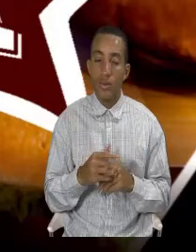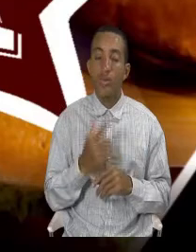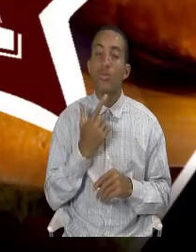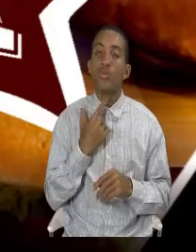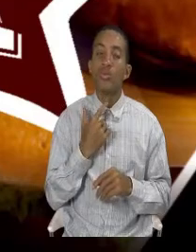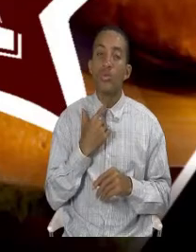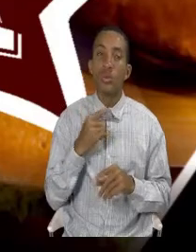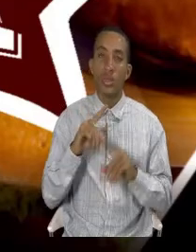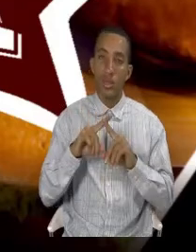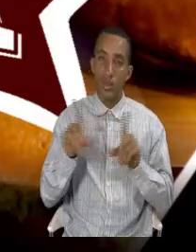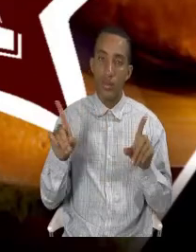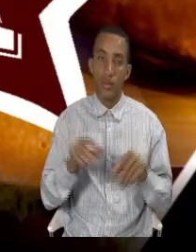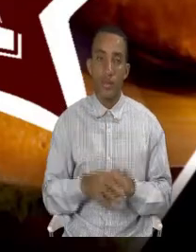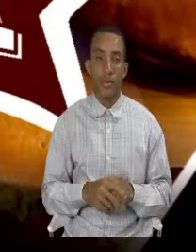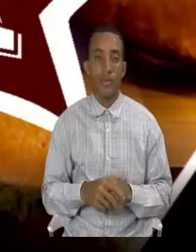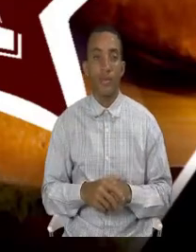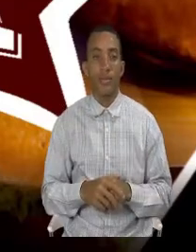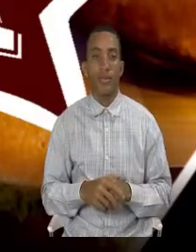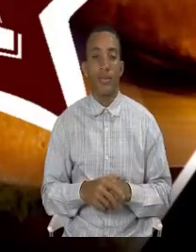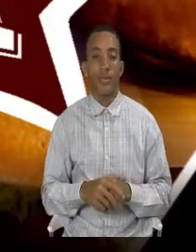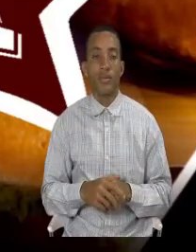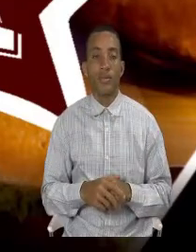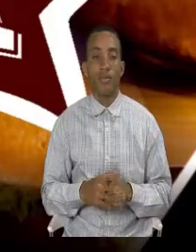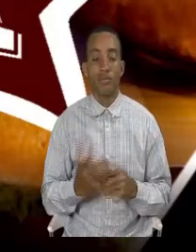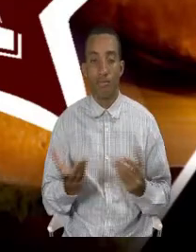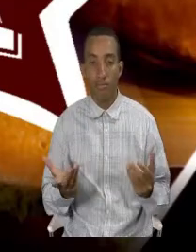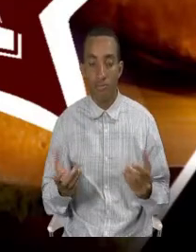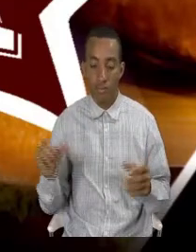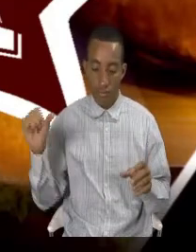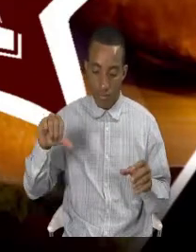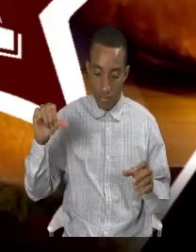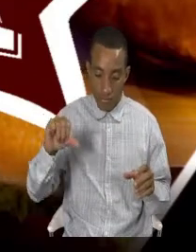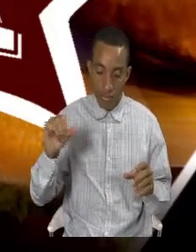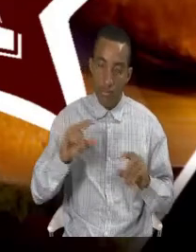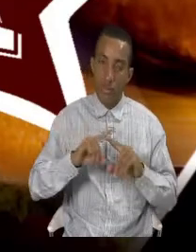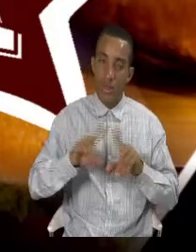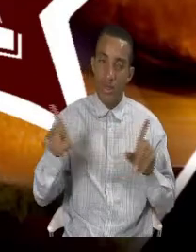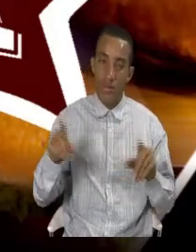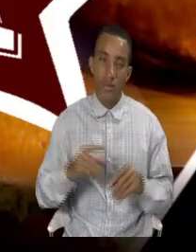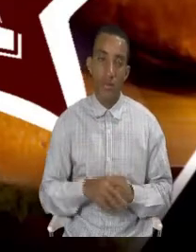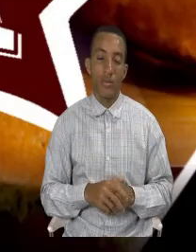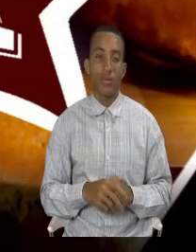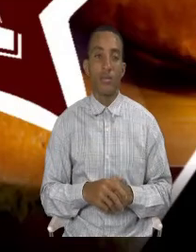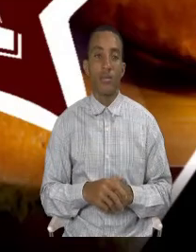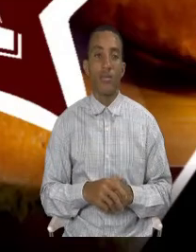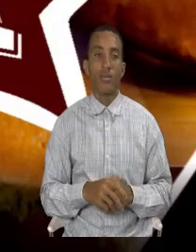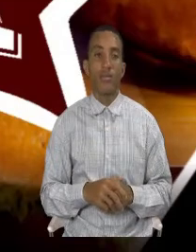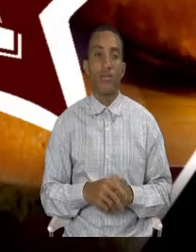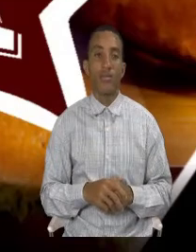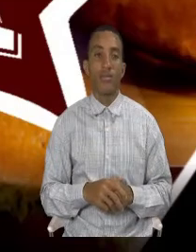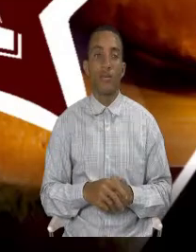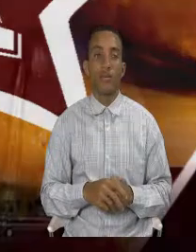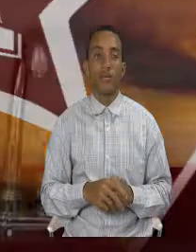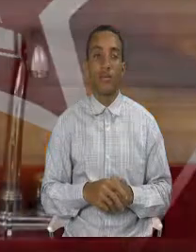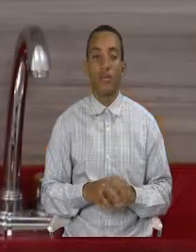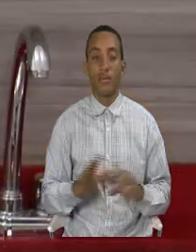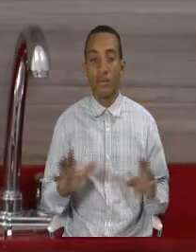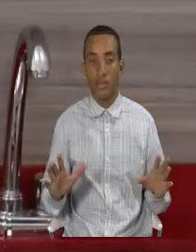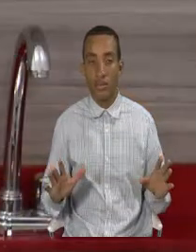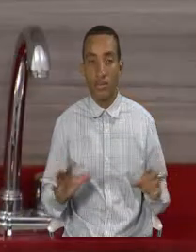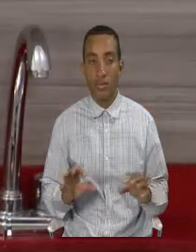de una forma diferente. Salsas diferentes y materia de primera